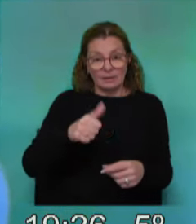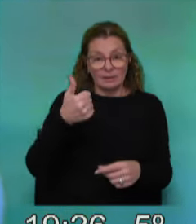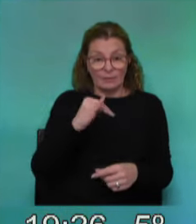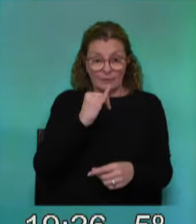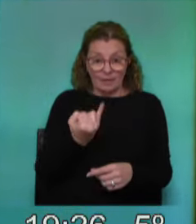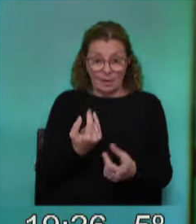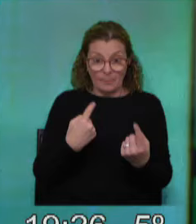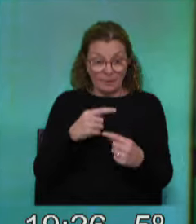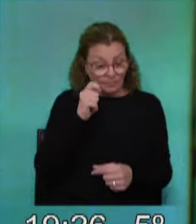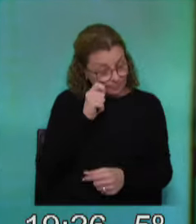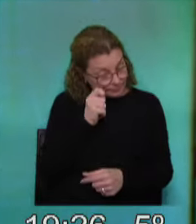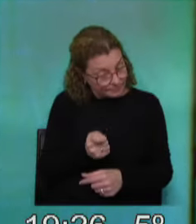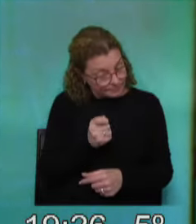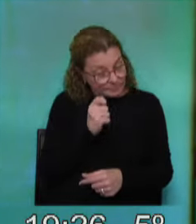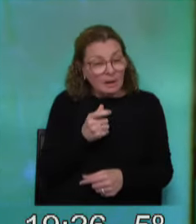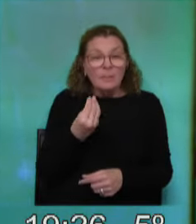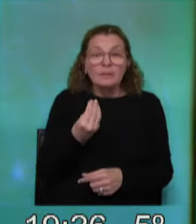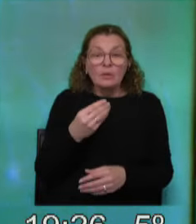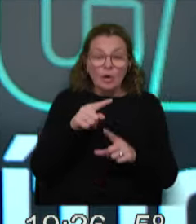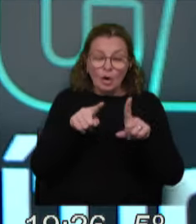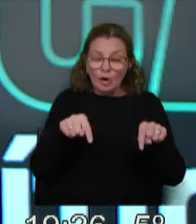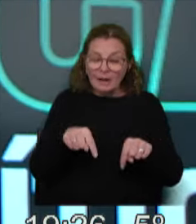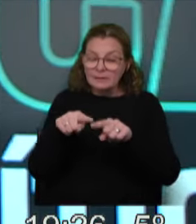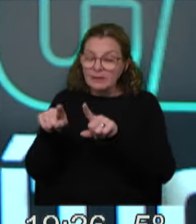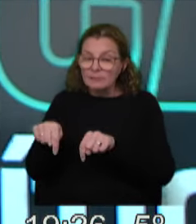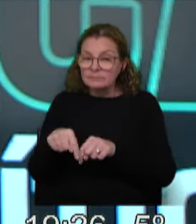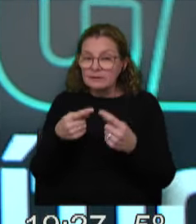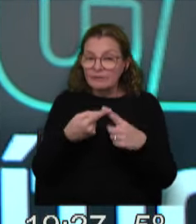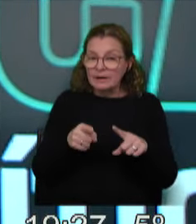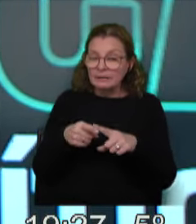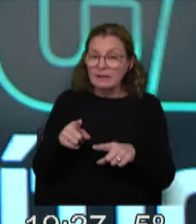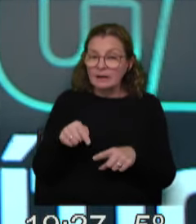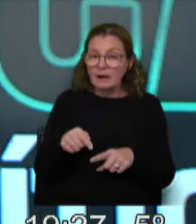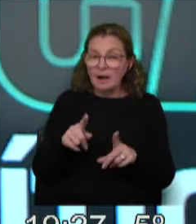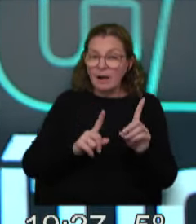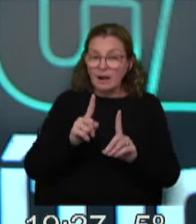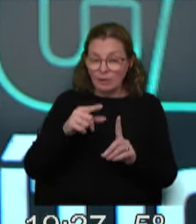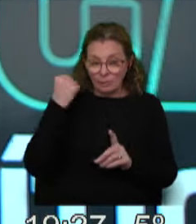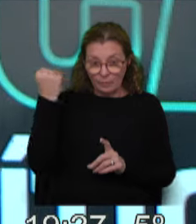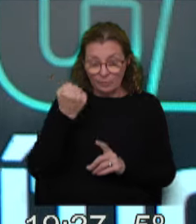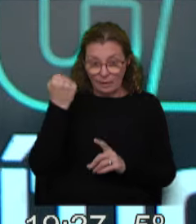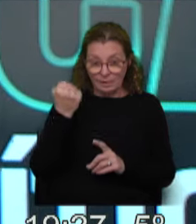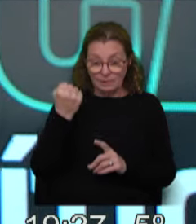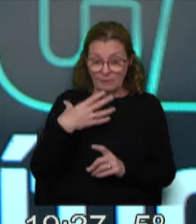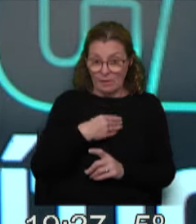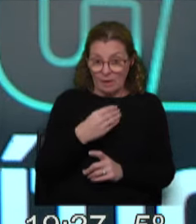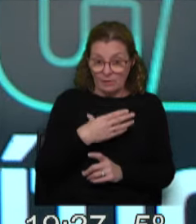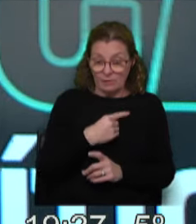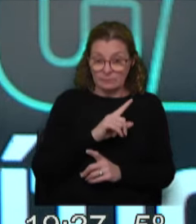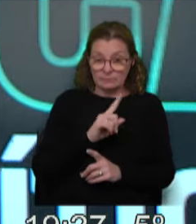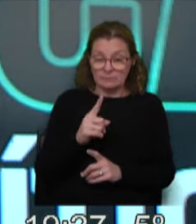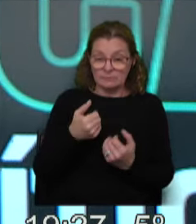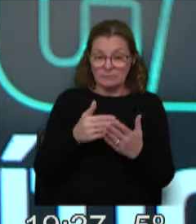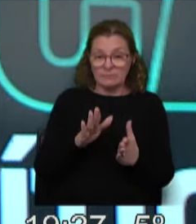delgado pero si se pone lupa sobre eso qué pasó con las listas sectoriales bueno acá pasa algo importante en el Partido Nacional que no